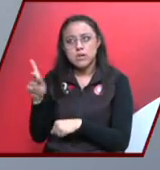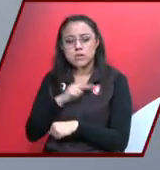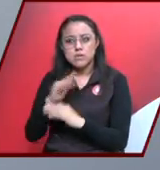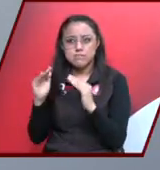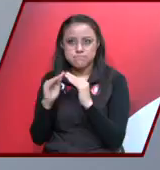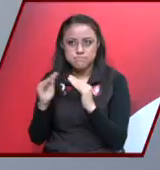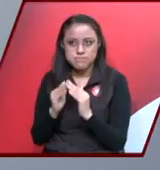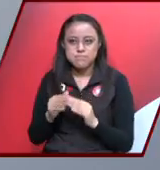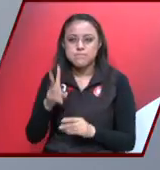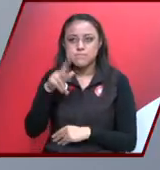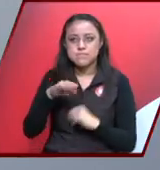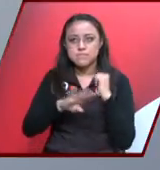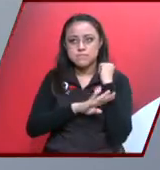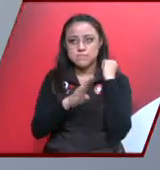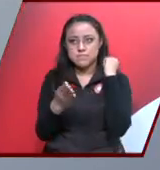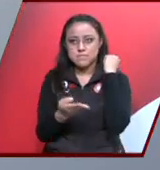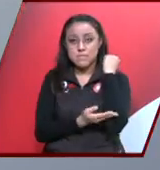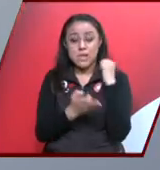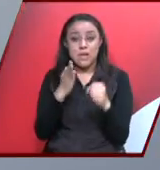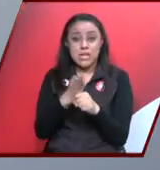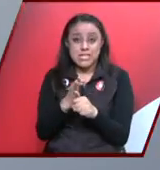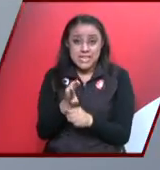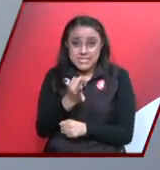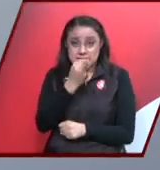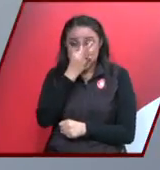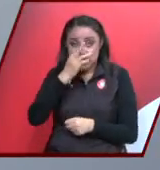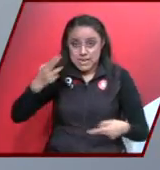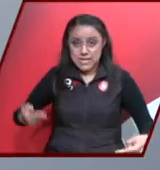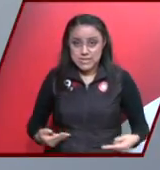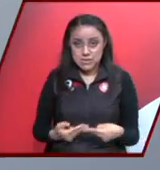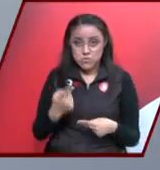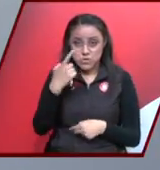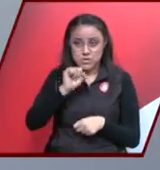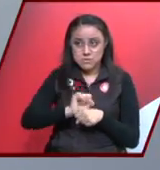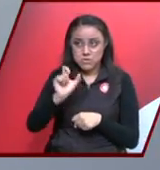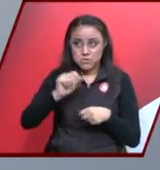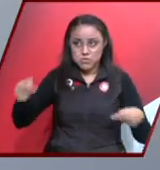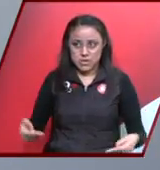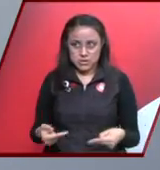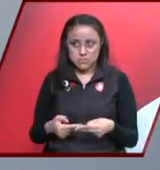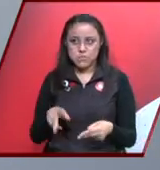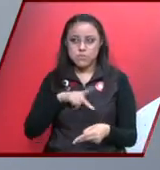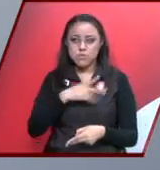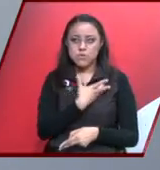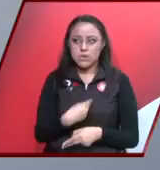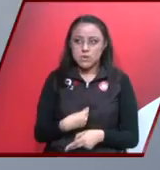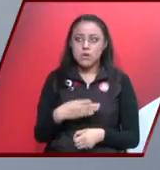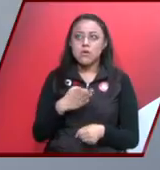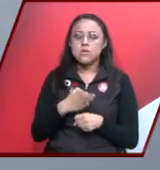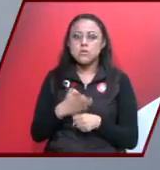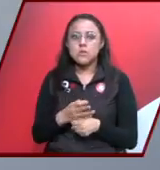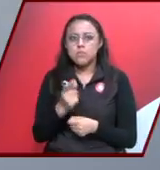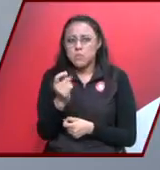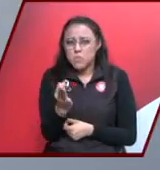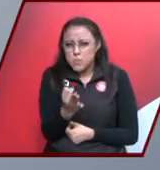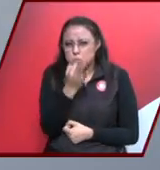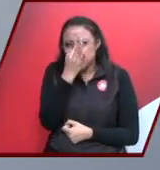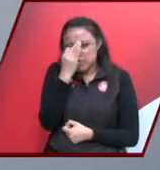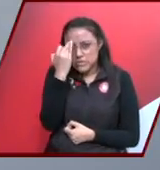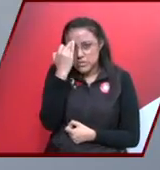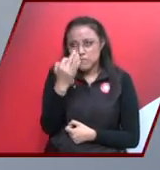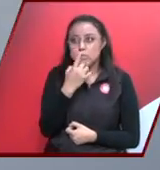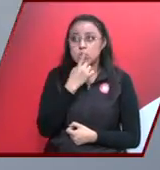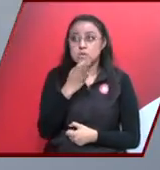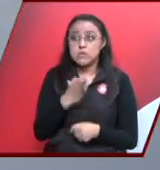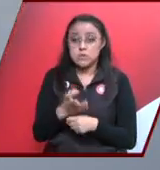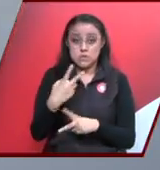ella estaba realmente embarazada y a pocos días de aliviarse, ella tiene una semana que se alivió, me estabas comentando. Sí. Realmente es muy poco tiempo. Nos comenta